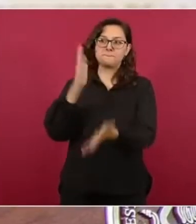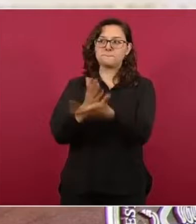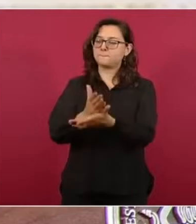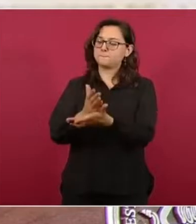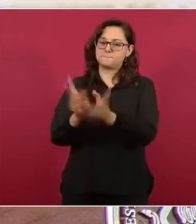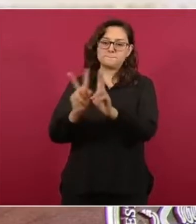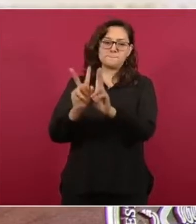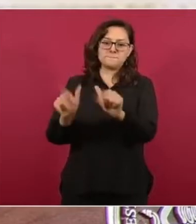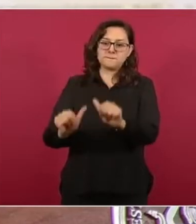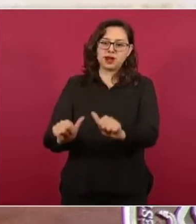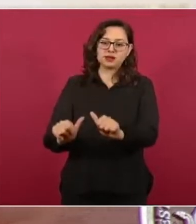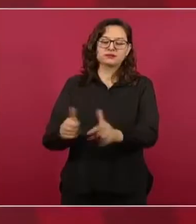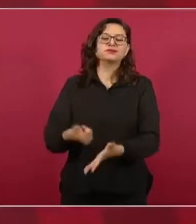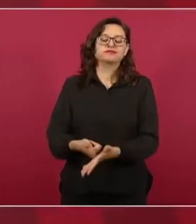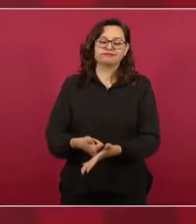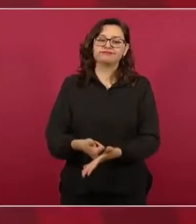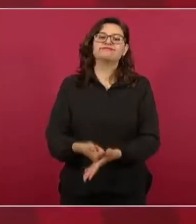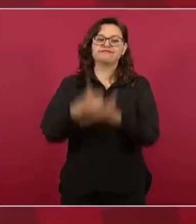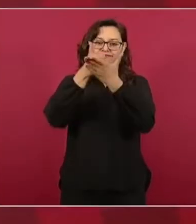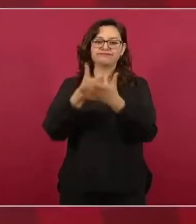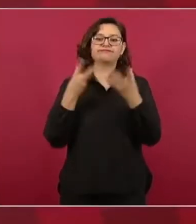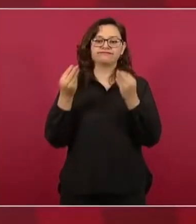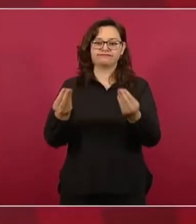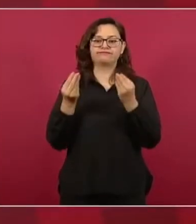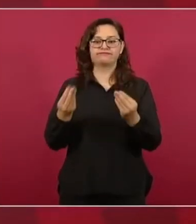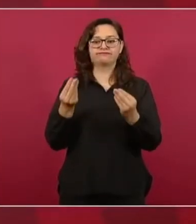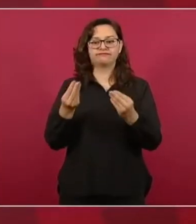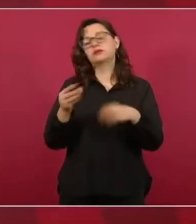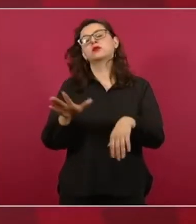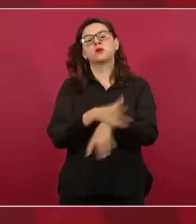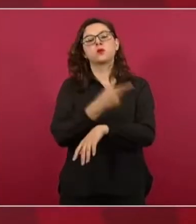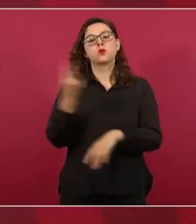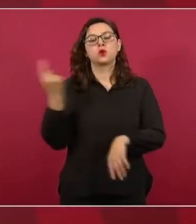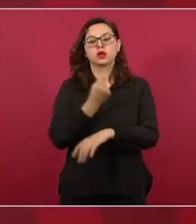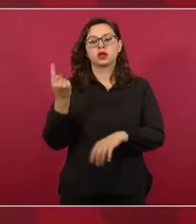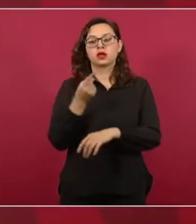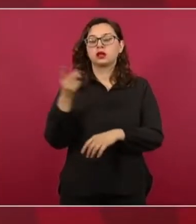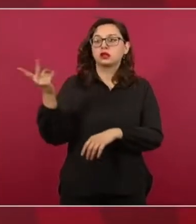que precipitó la crisis económica.